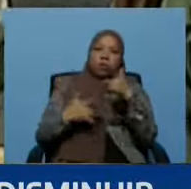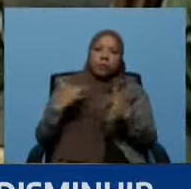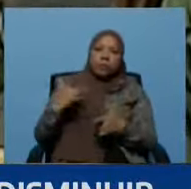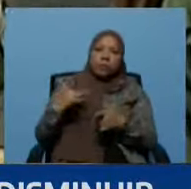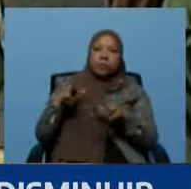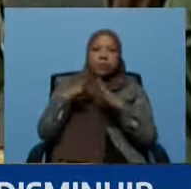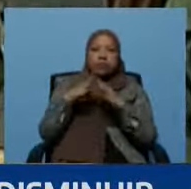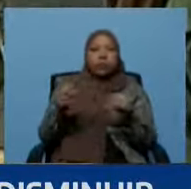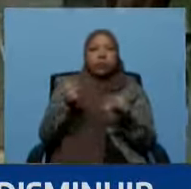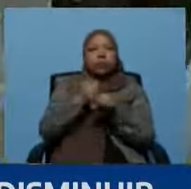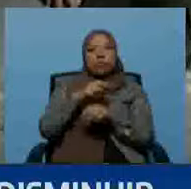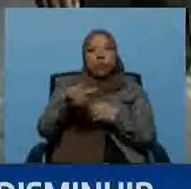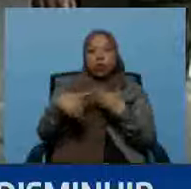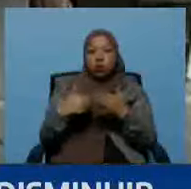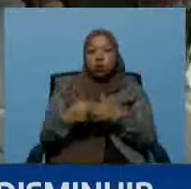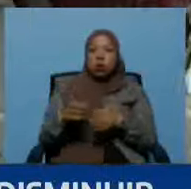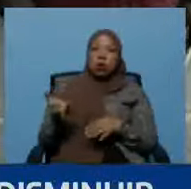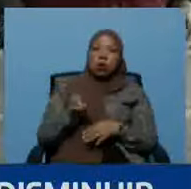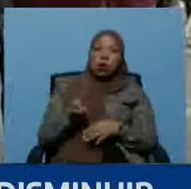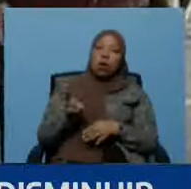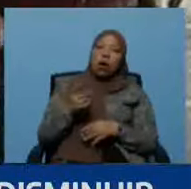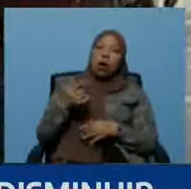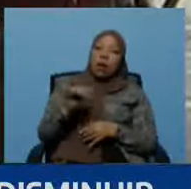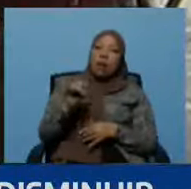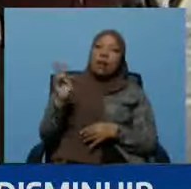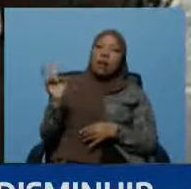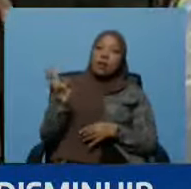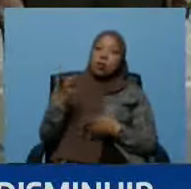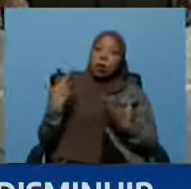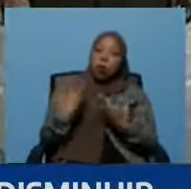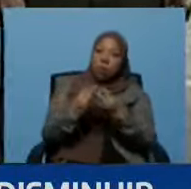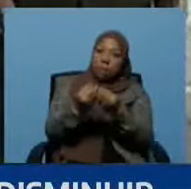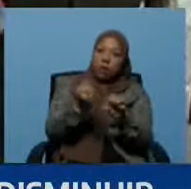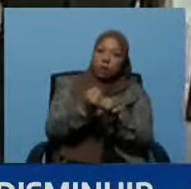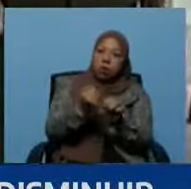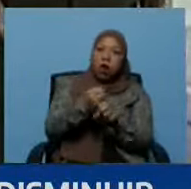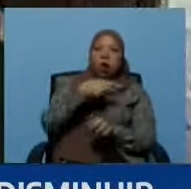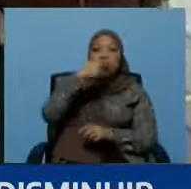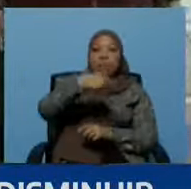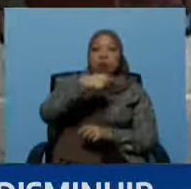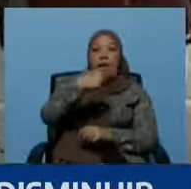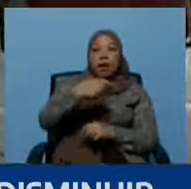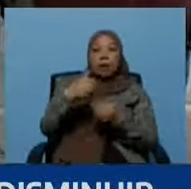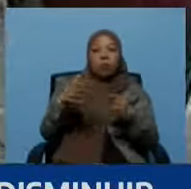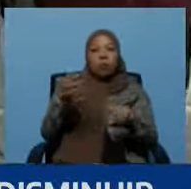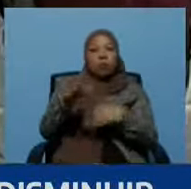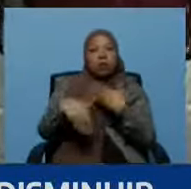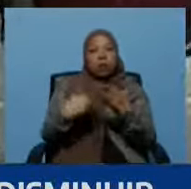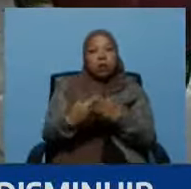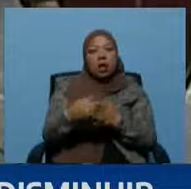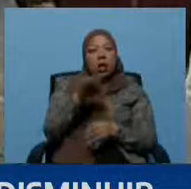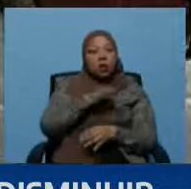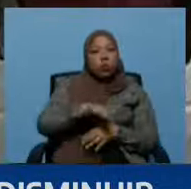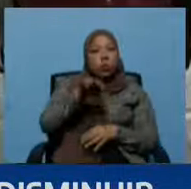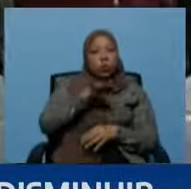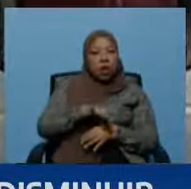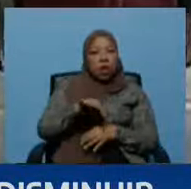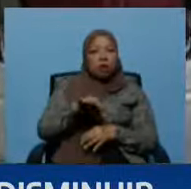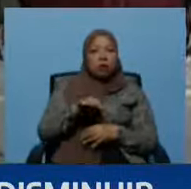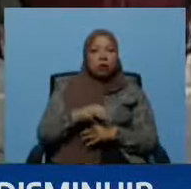lo largo y ancho de nuestro territorio nacional acompañando las políticas públicas en las áreas sociales